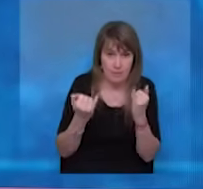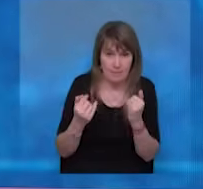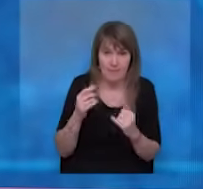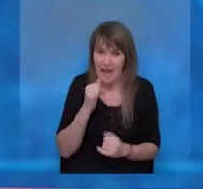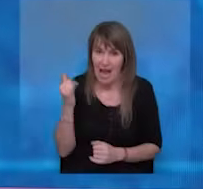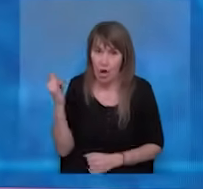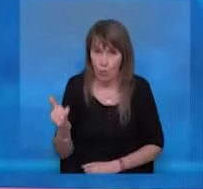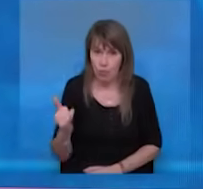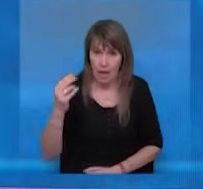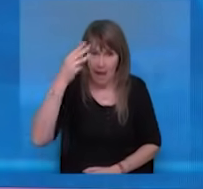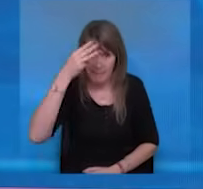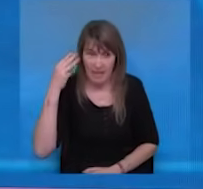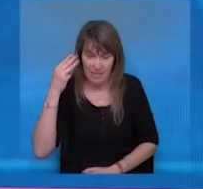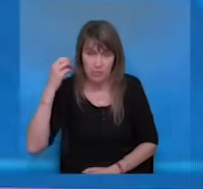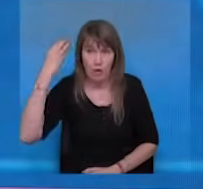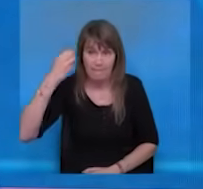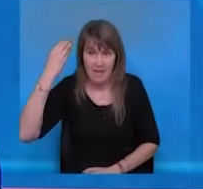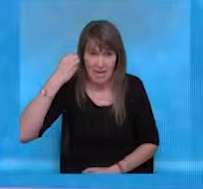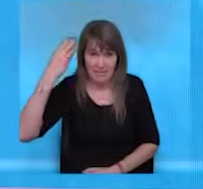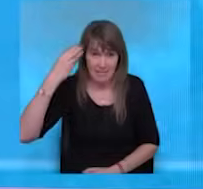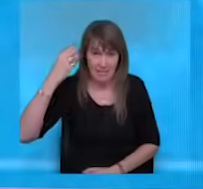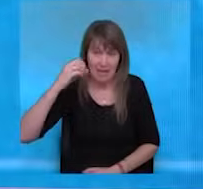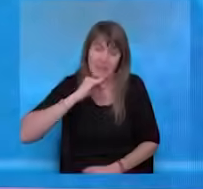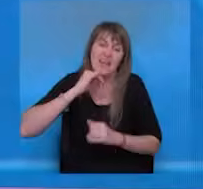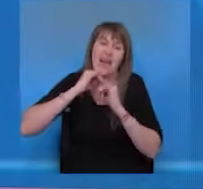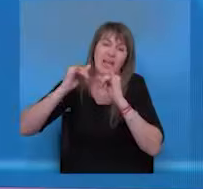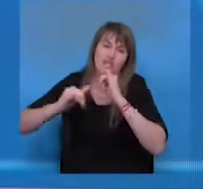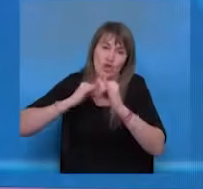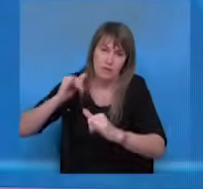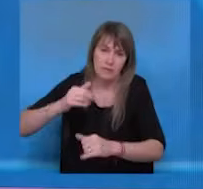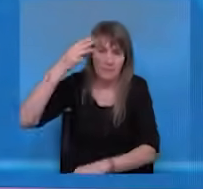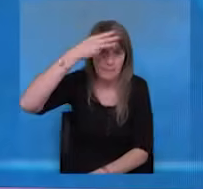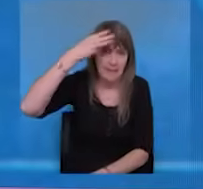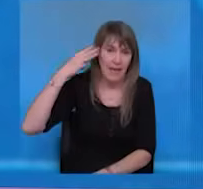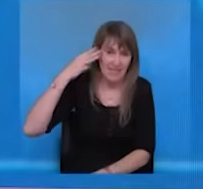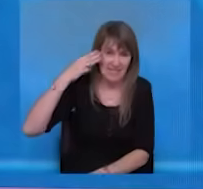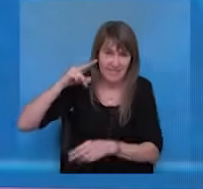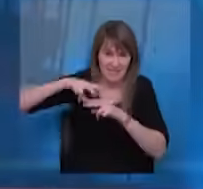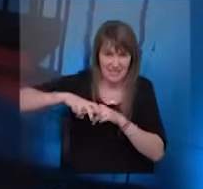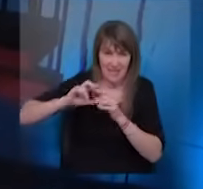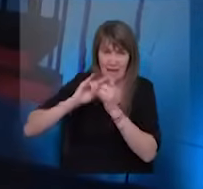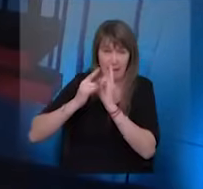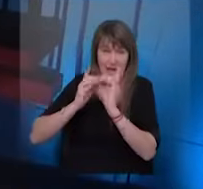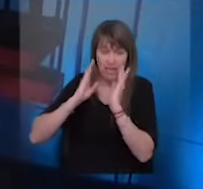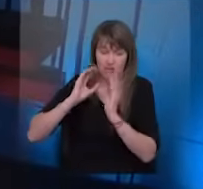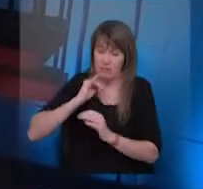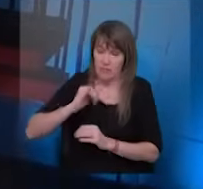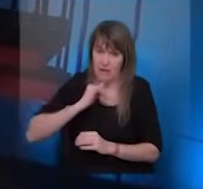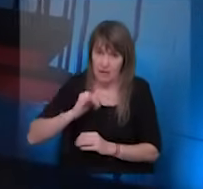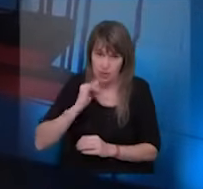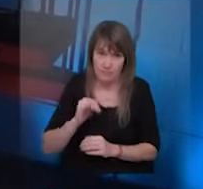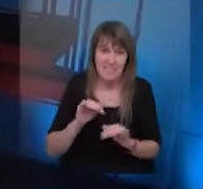a la conferencia bueno no a la declaración que hizo que hizo penadés ya